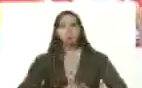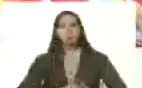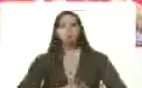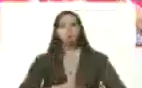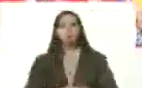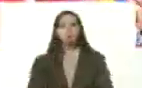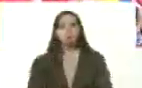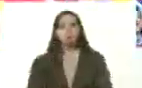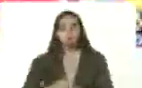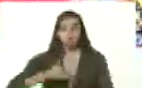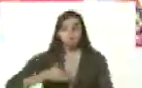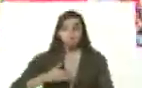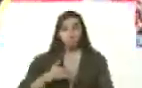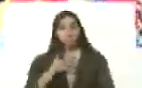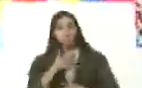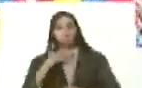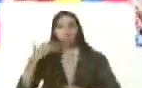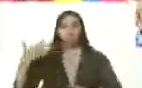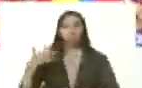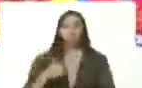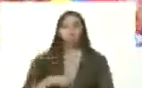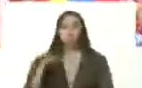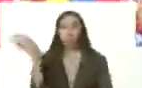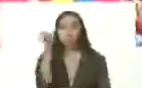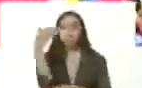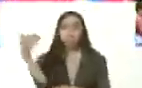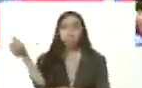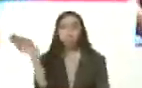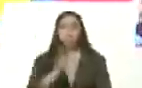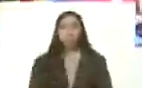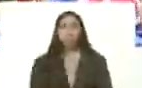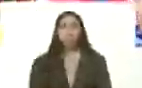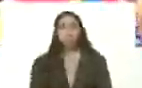Sintámonos orgullosos de esa bandera tricolor. Cantemos esta